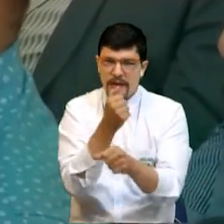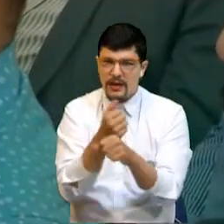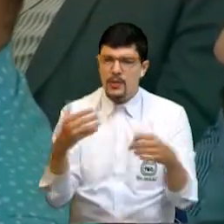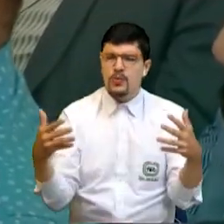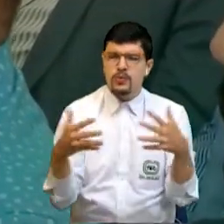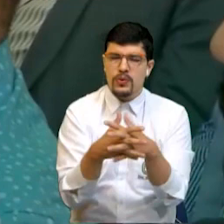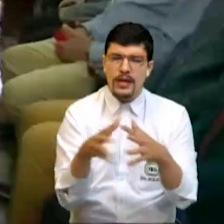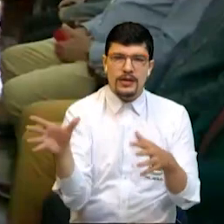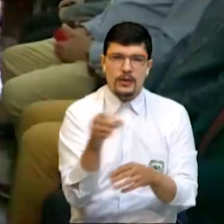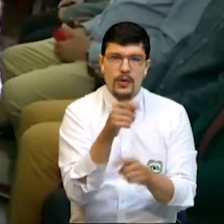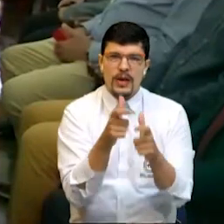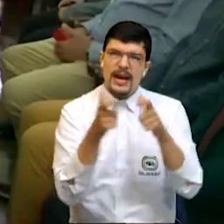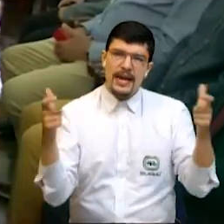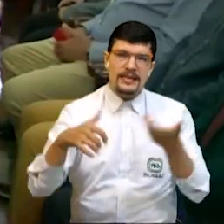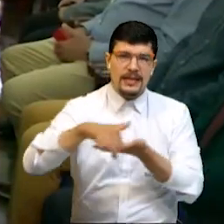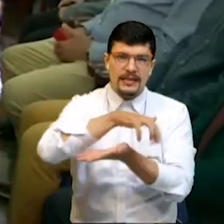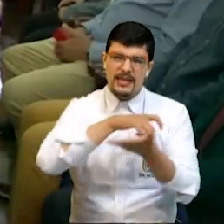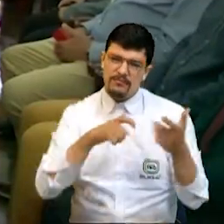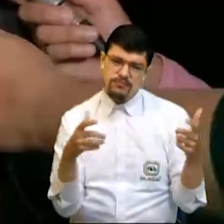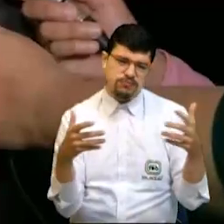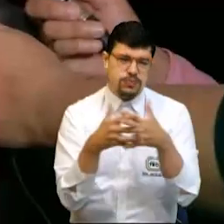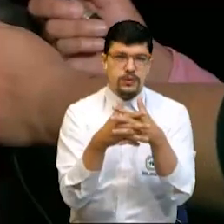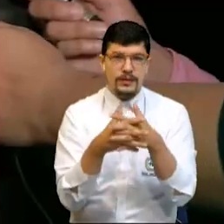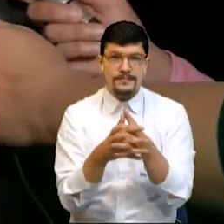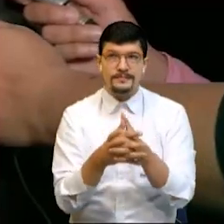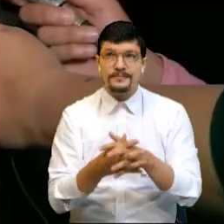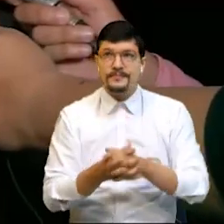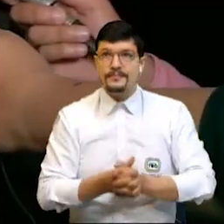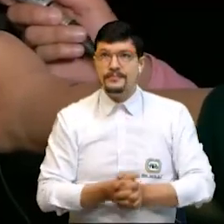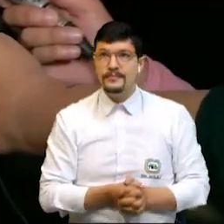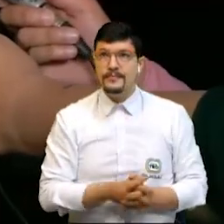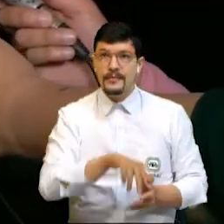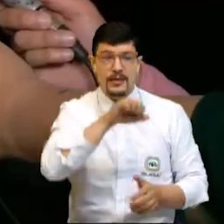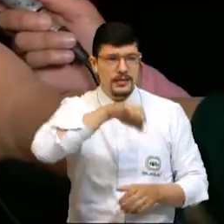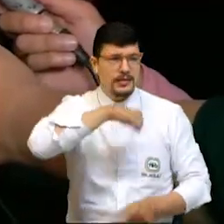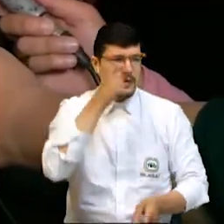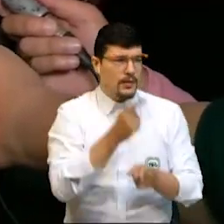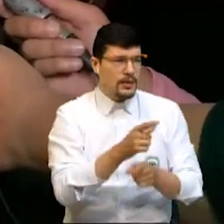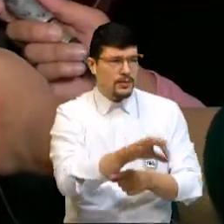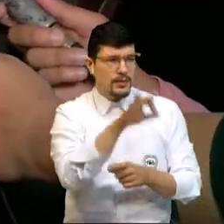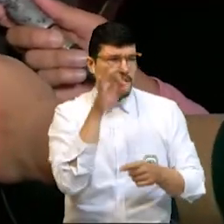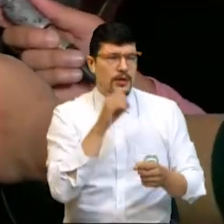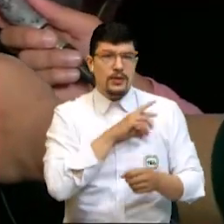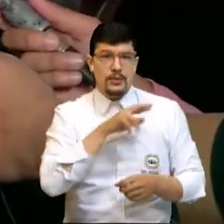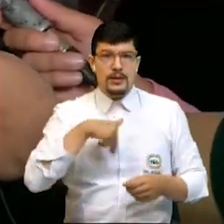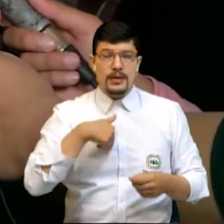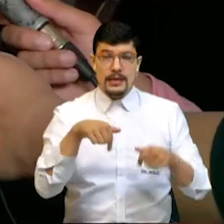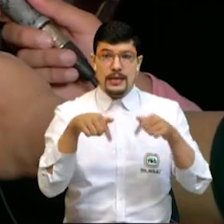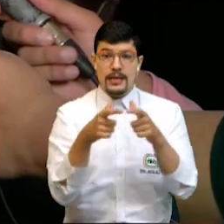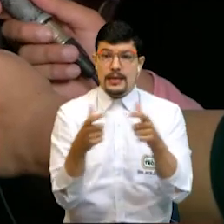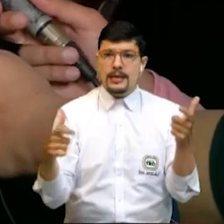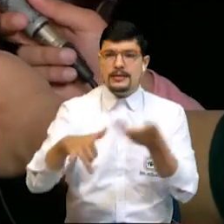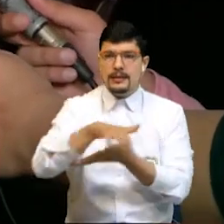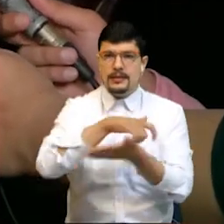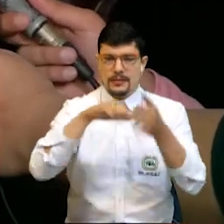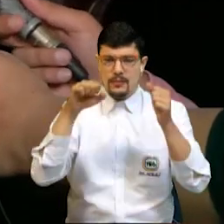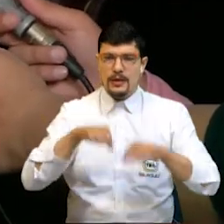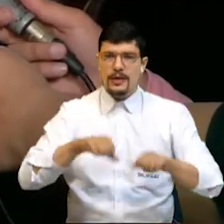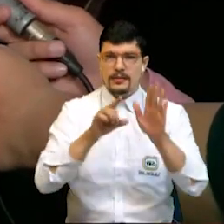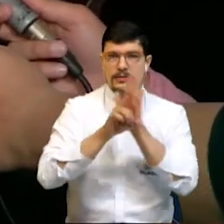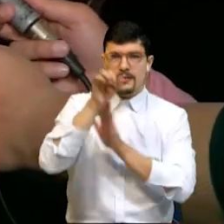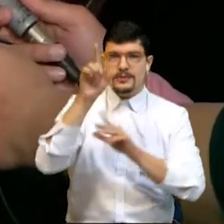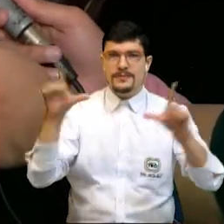la tranquilidad de nuestra elección para que el gran santander siga creciendo a través de su canal tro